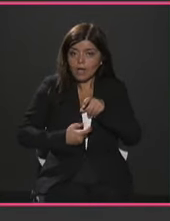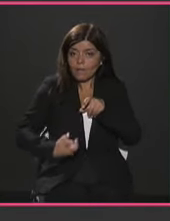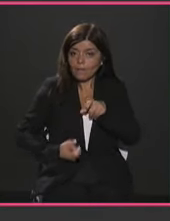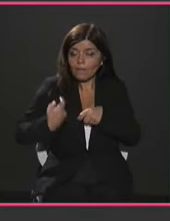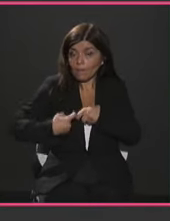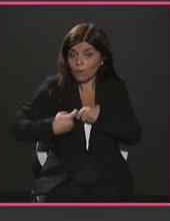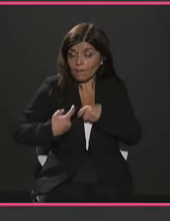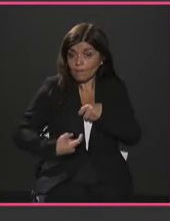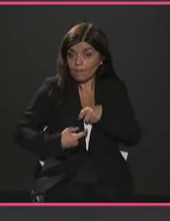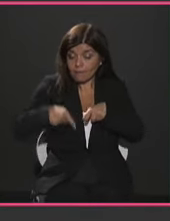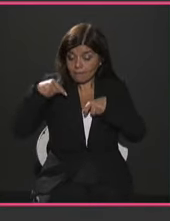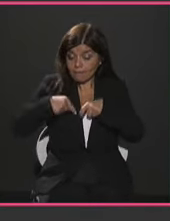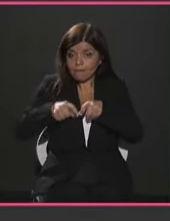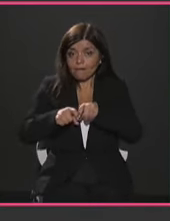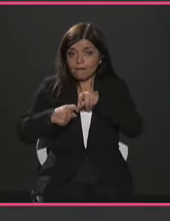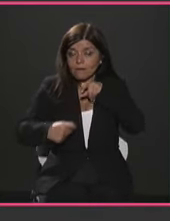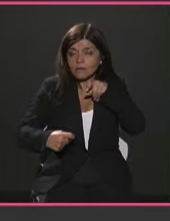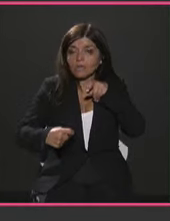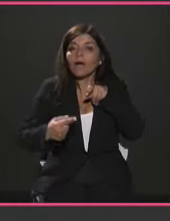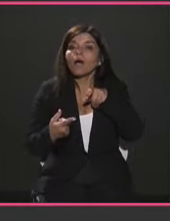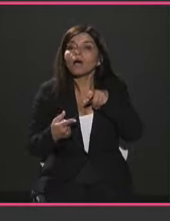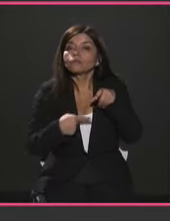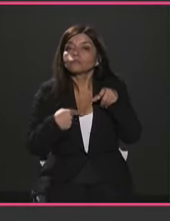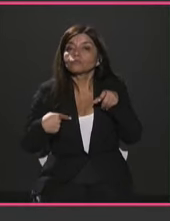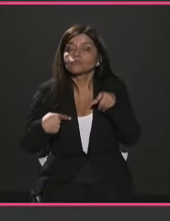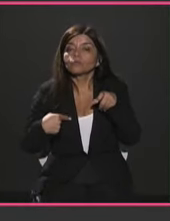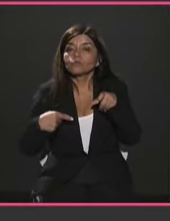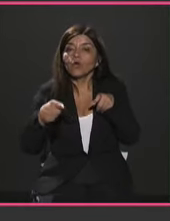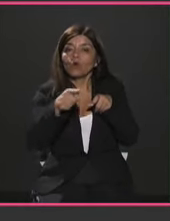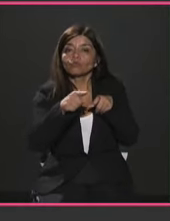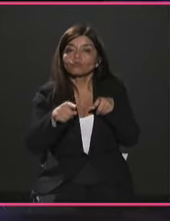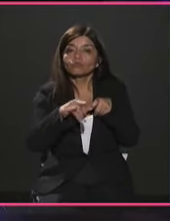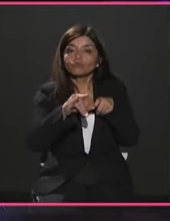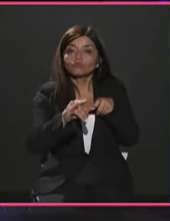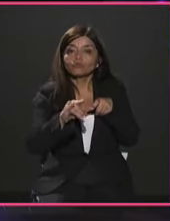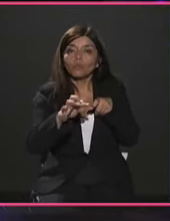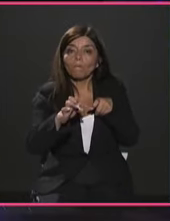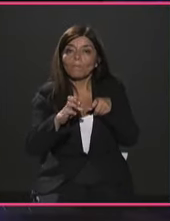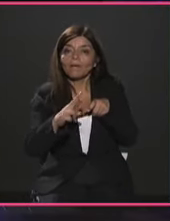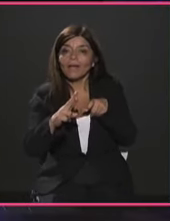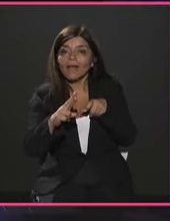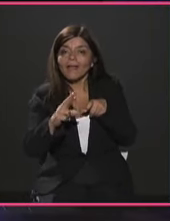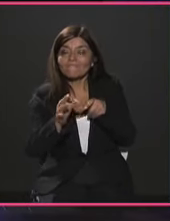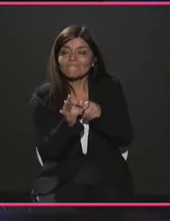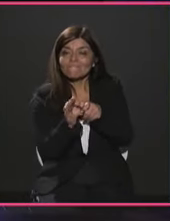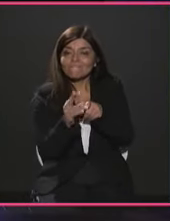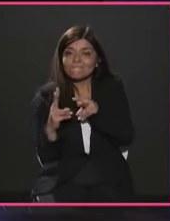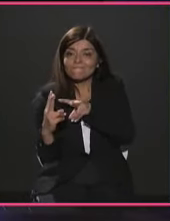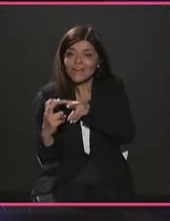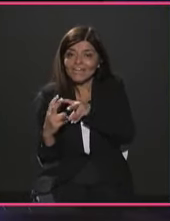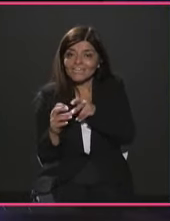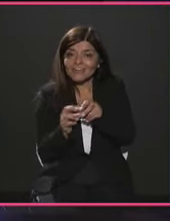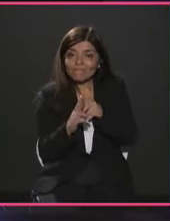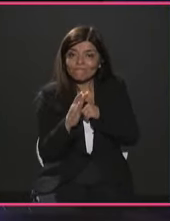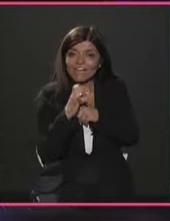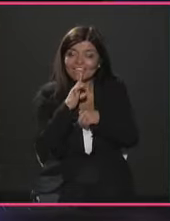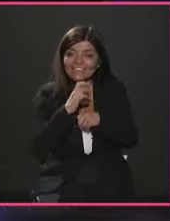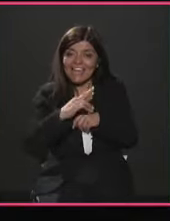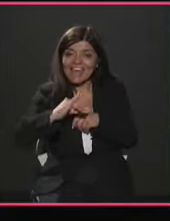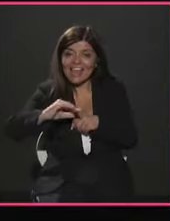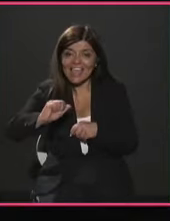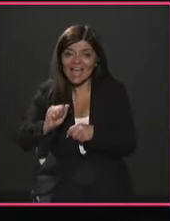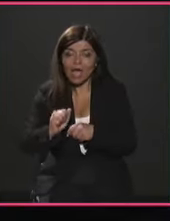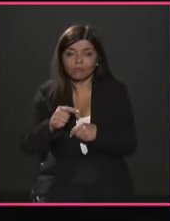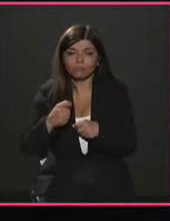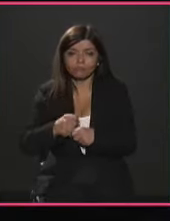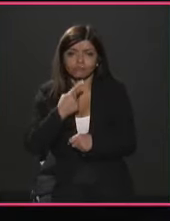accceso que le encontraron Había algo que se llamaba un super bacteria ese el nombre que se ha hecho para una bacteria que es